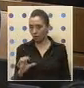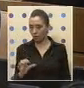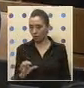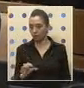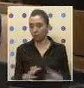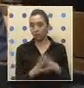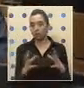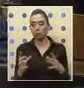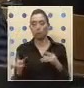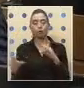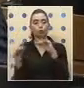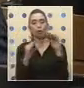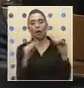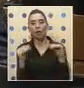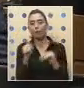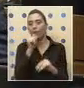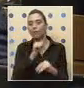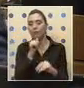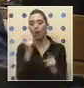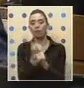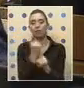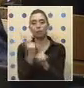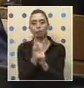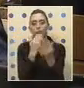Muchos han hablado de la falta de diálogo.